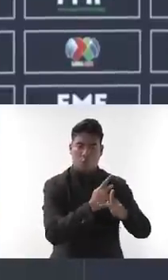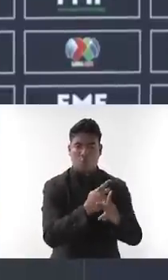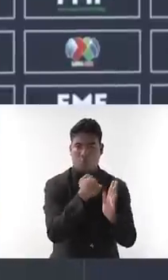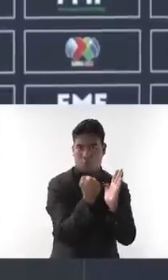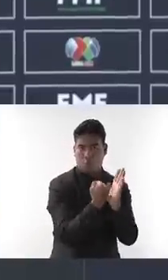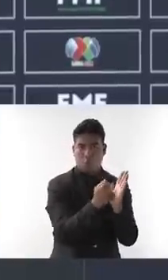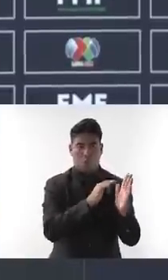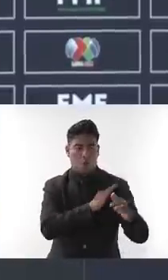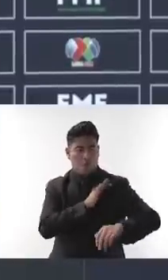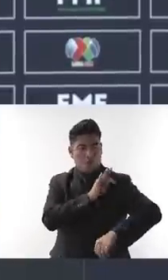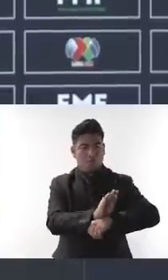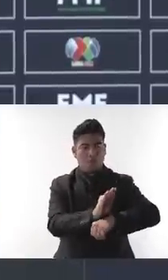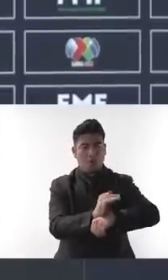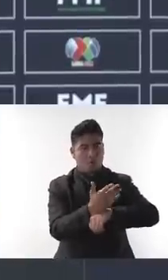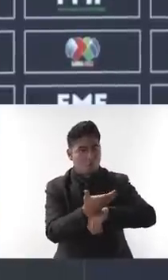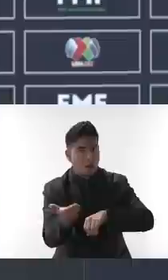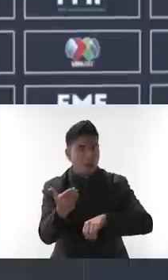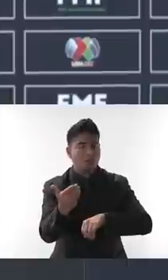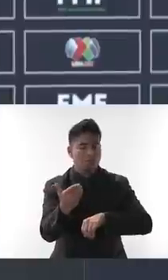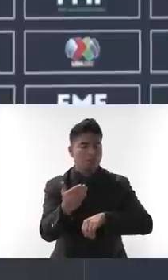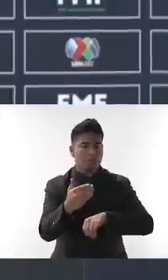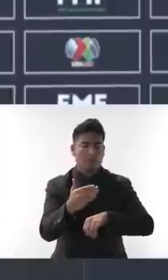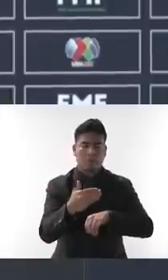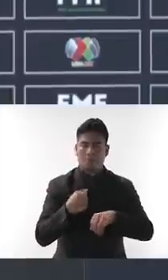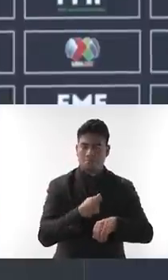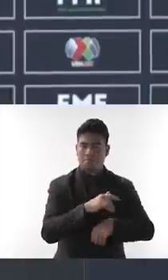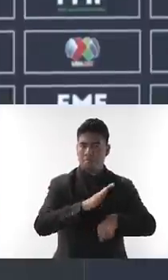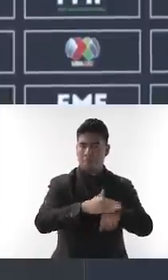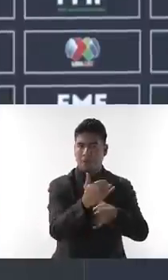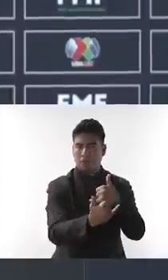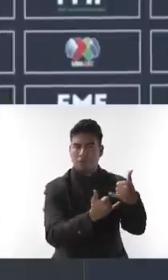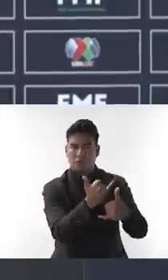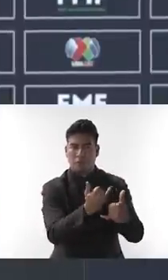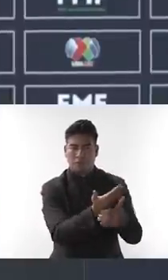espacios que no necesariamente la sub-20